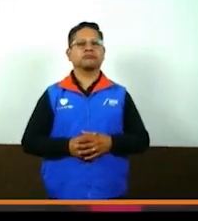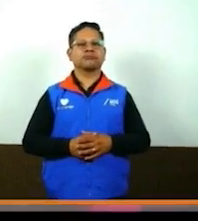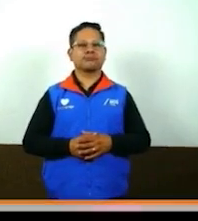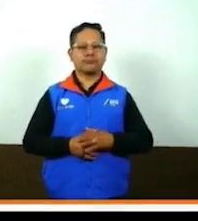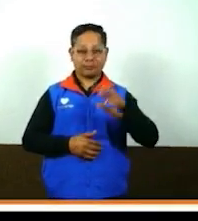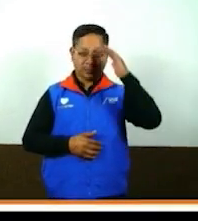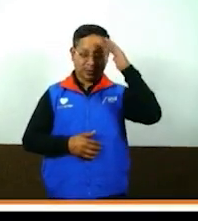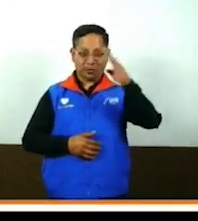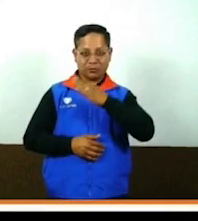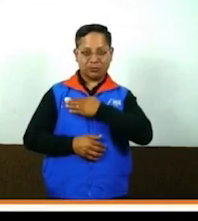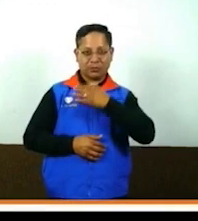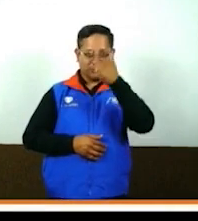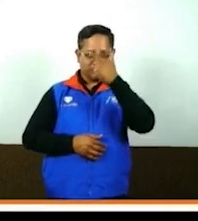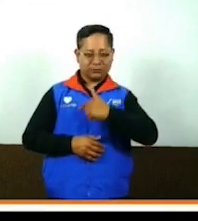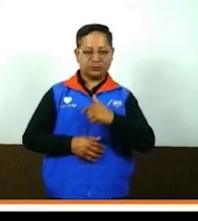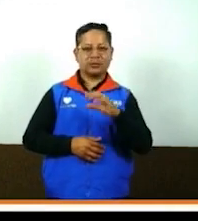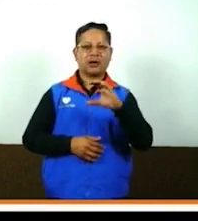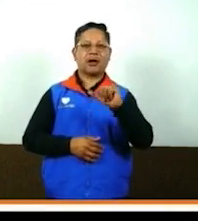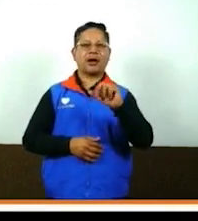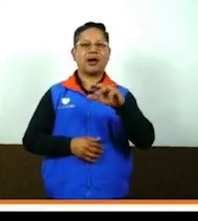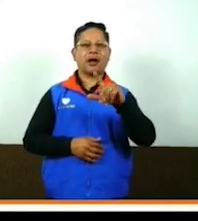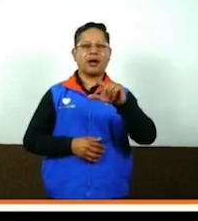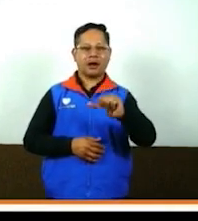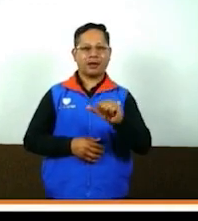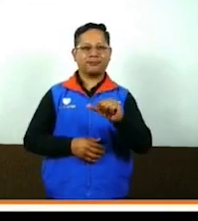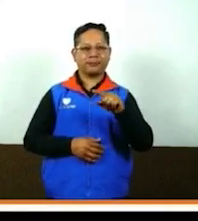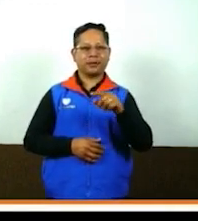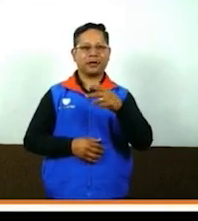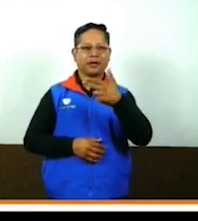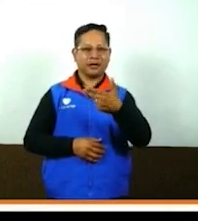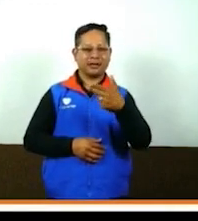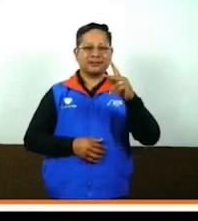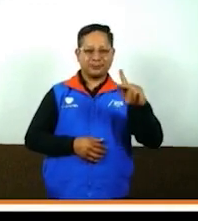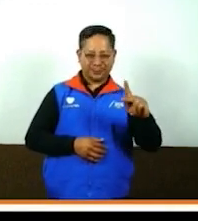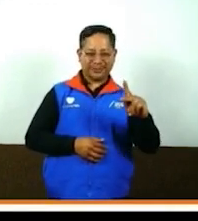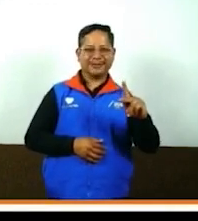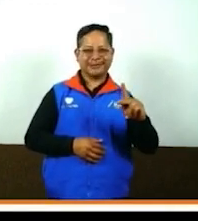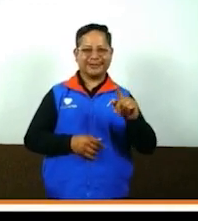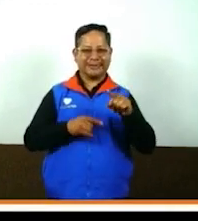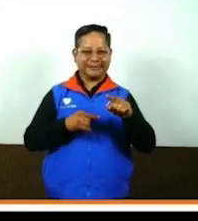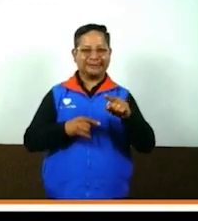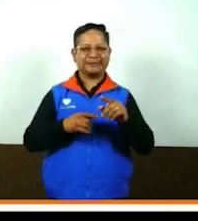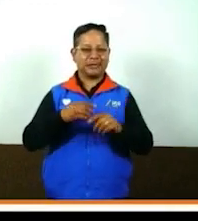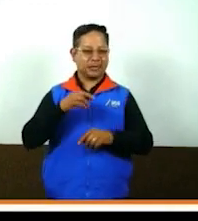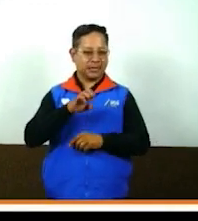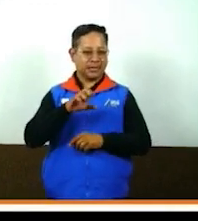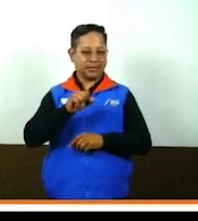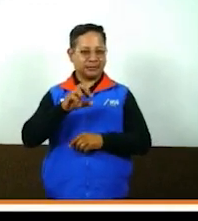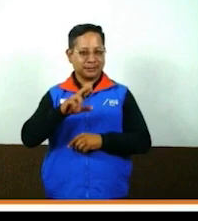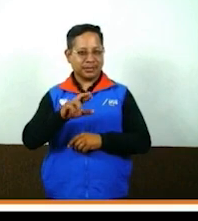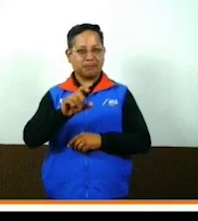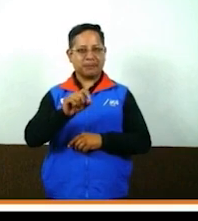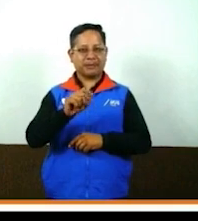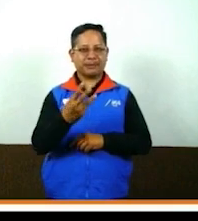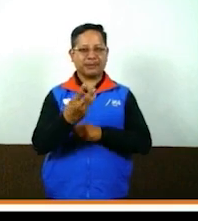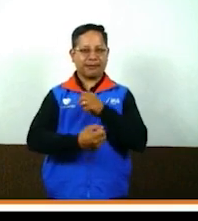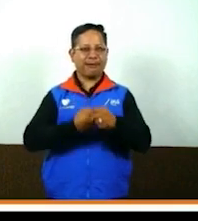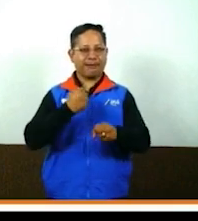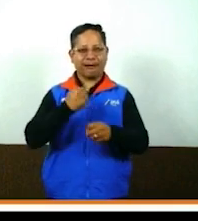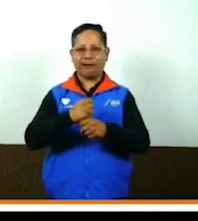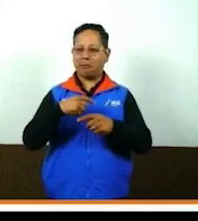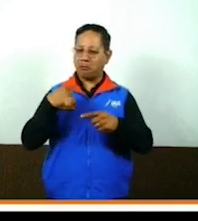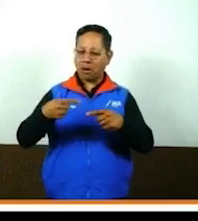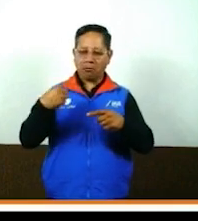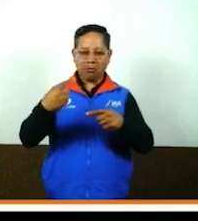Hola, buenas noches. Carla Canedo, representando a Hewlett Packard Enterprise, empresa socialmente responsable ya por 23 años